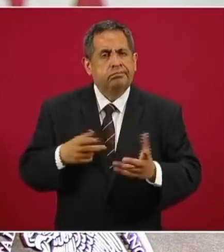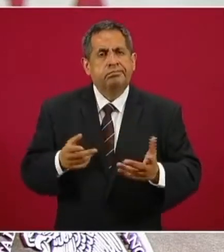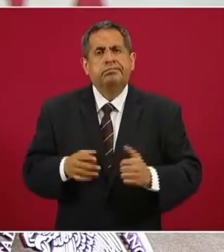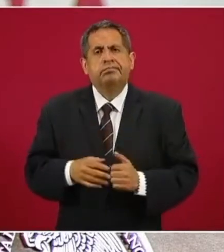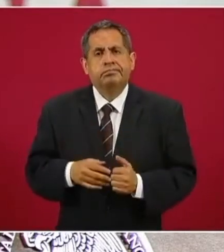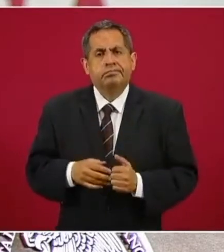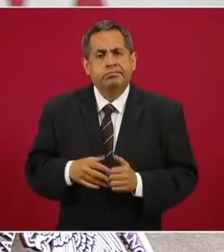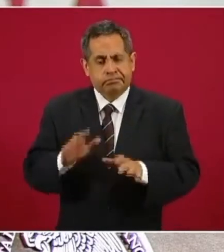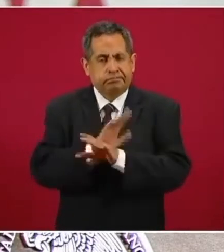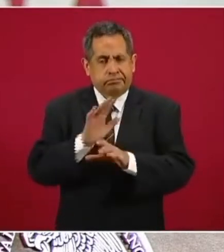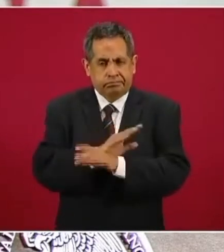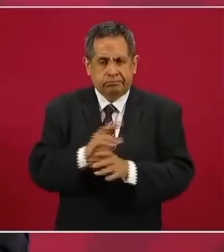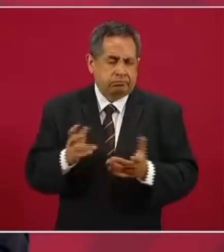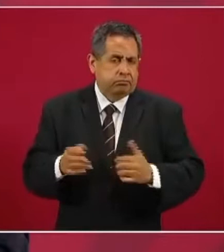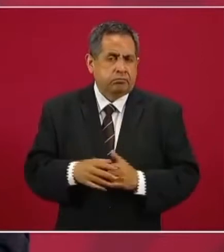cambiar